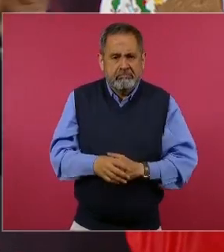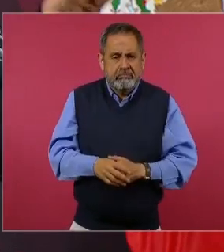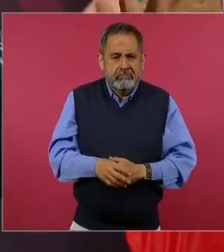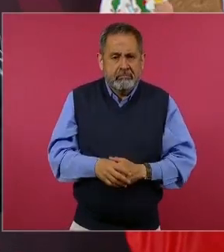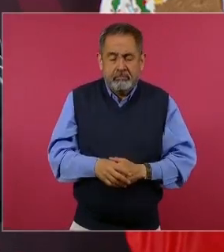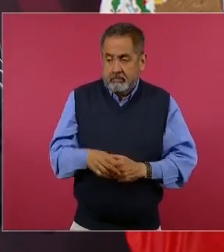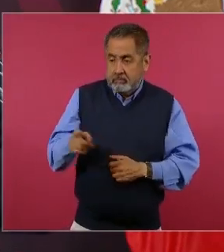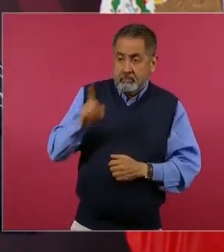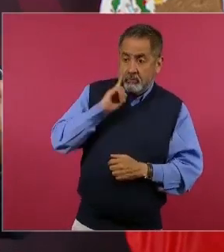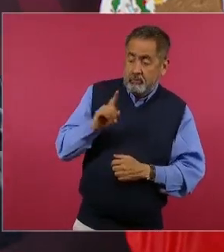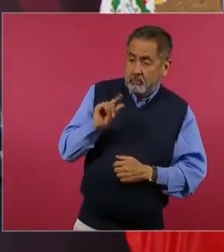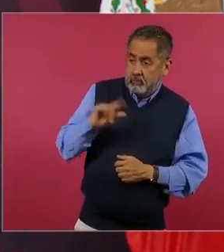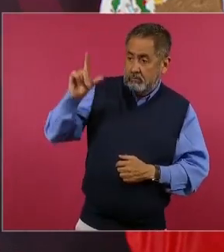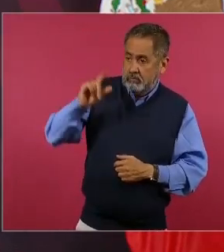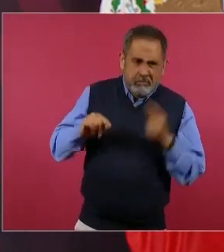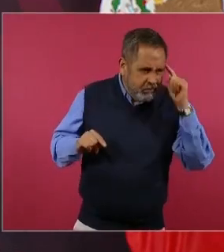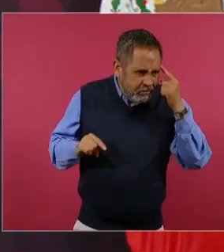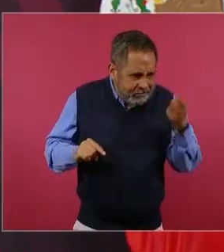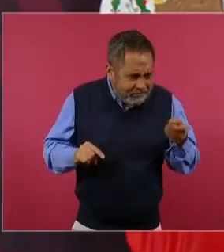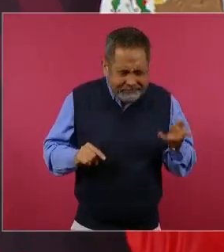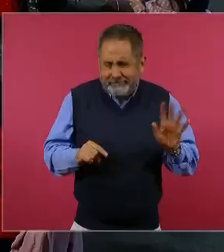¿Dónde lo vamos a agarrar?